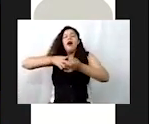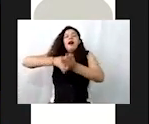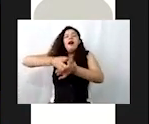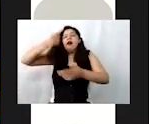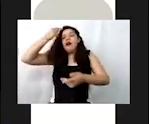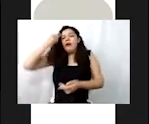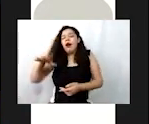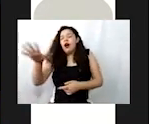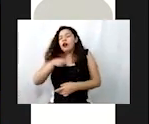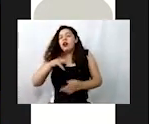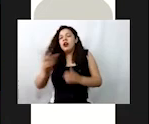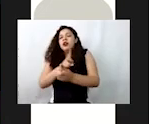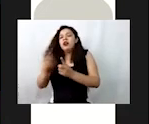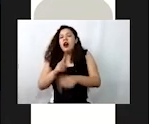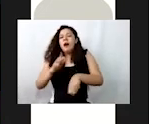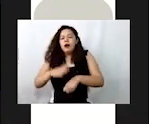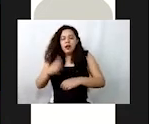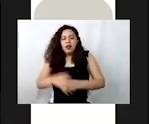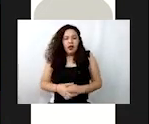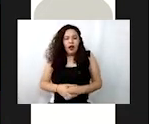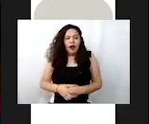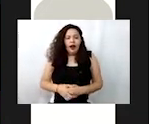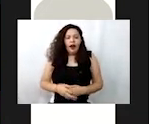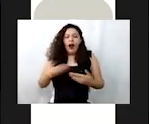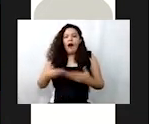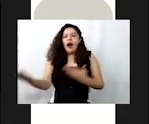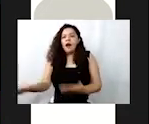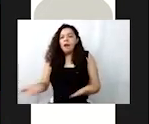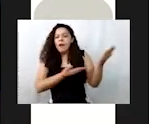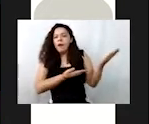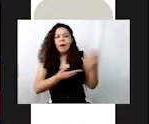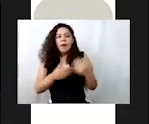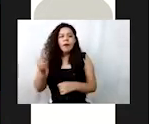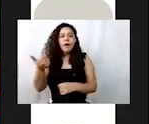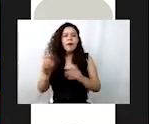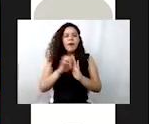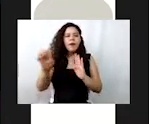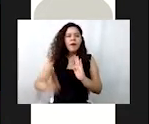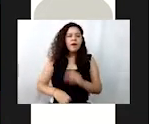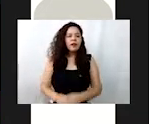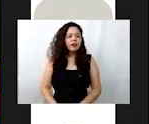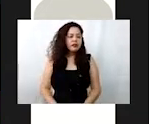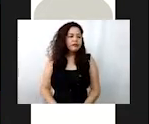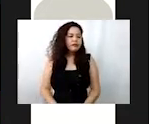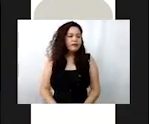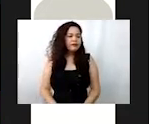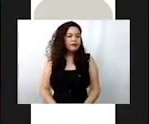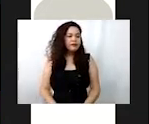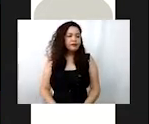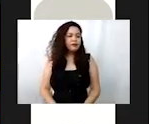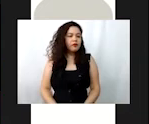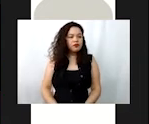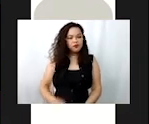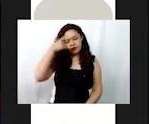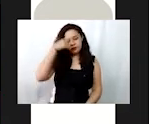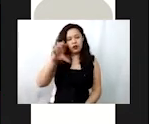la socialización. Les dejo este otro ejemplo de cómo algunas ONGs